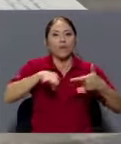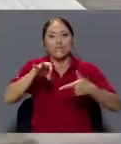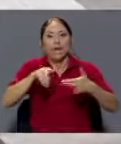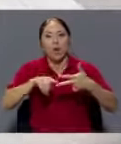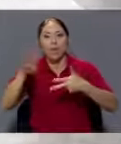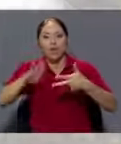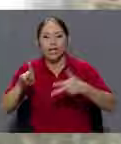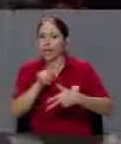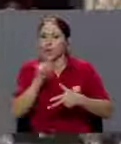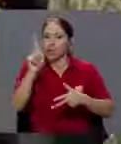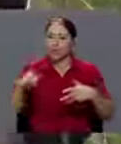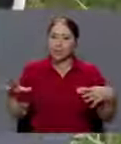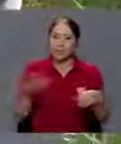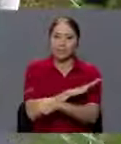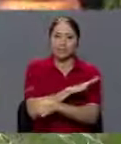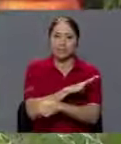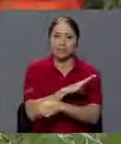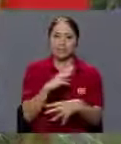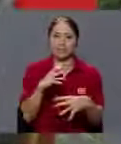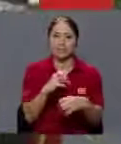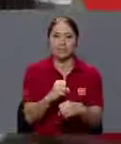integral.